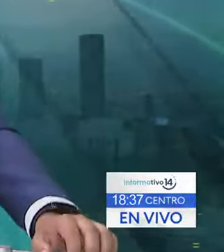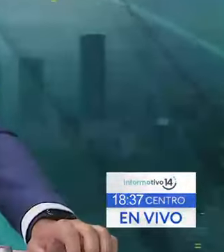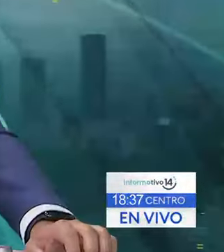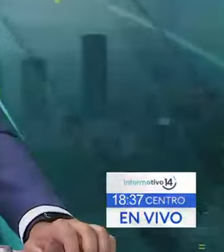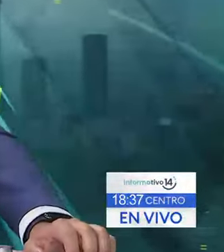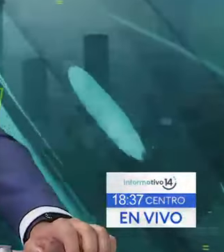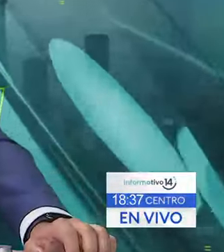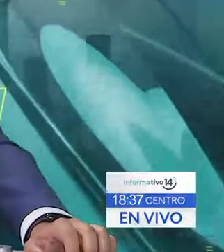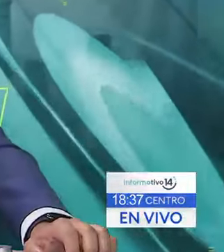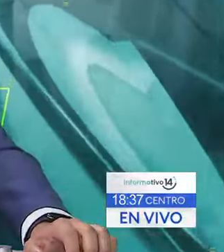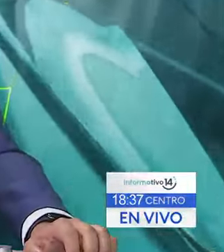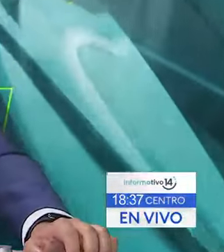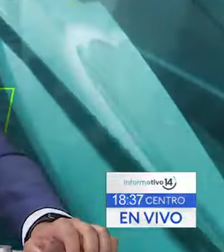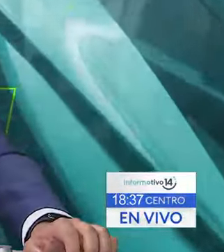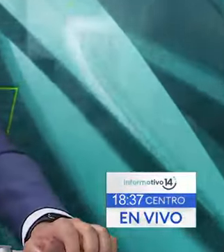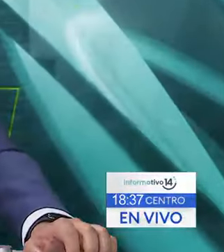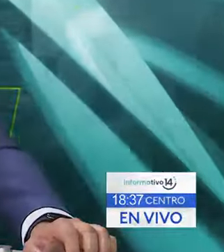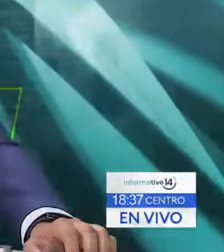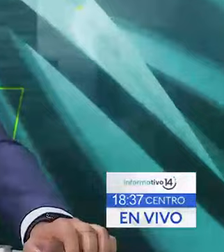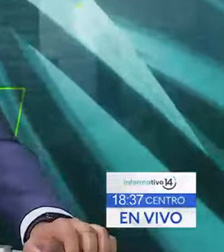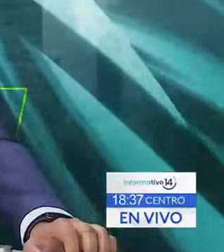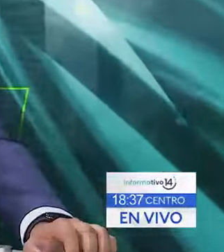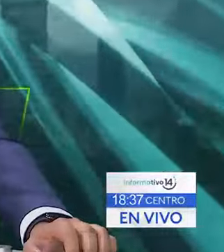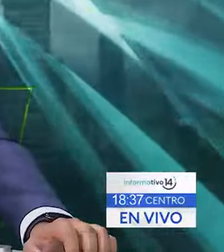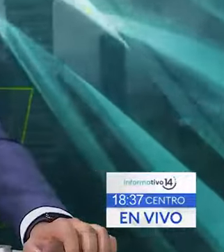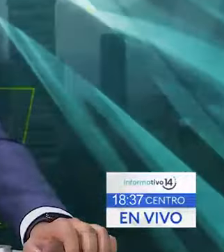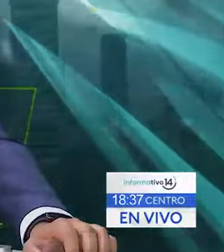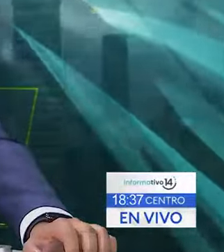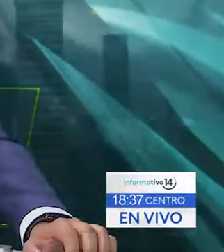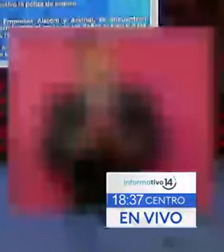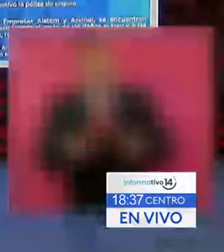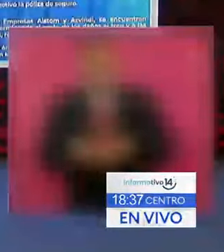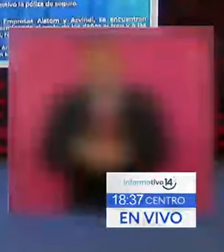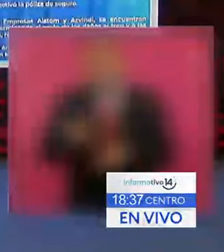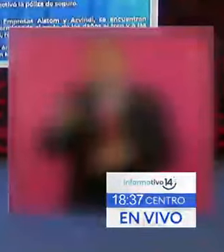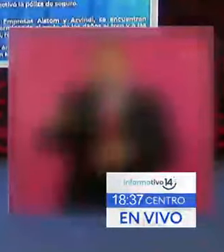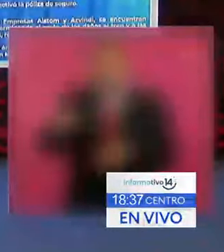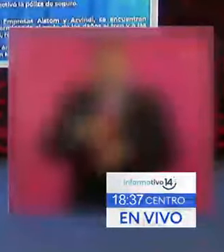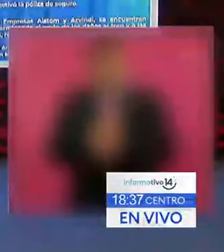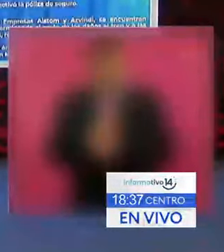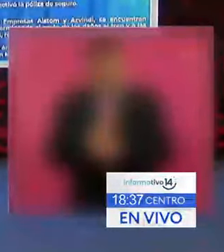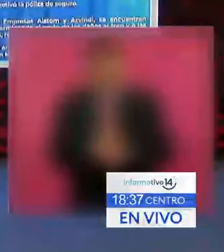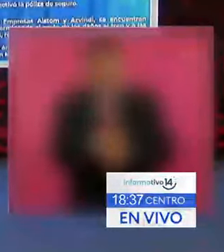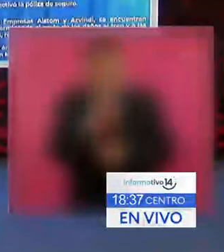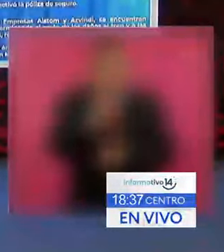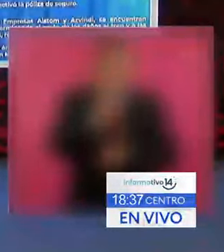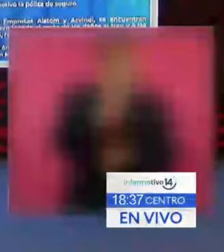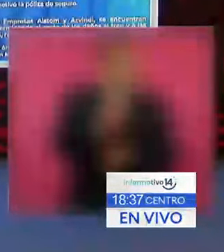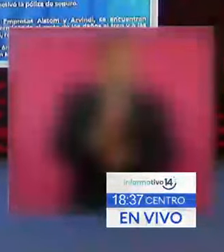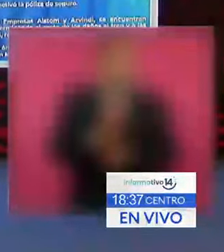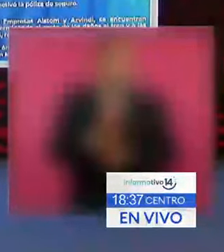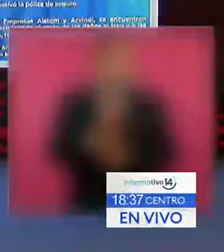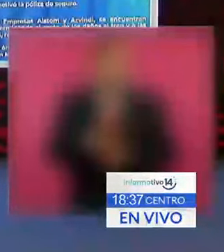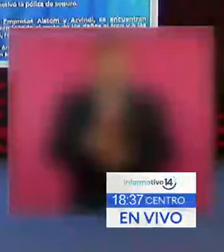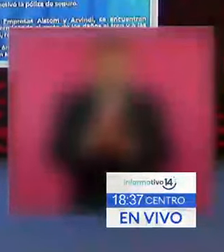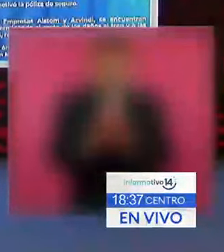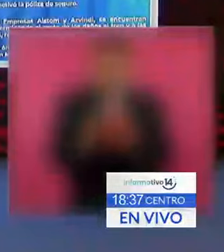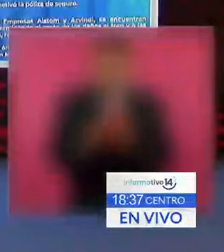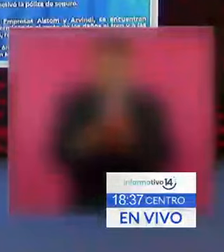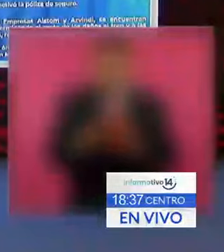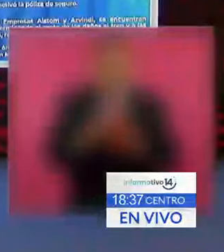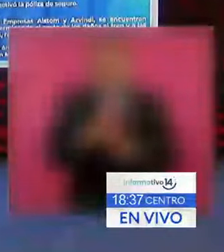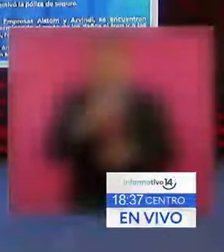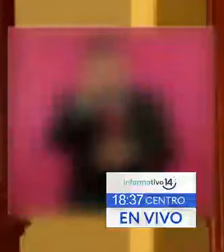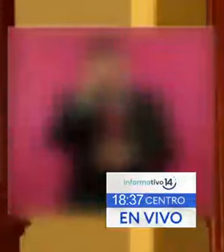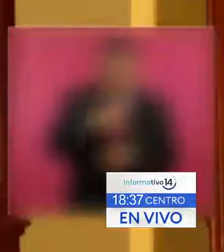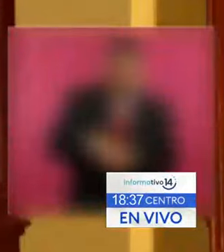secretario de la Defensa Nacional, Luis Crescencio Sandoval, presentó un informe sobre el accidente registrado en el Tren Maya el pasado 25 de